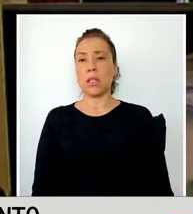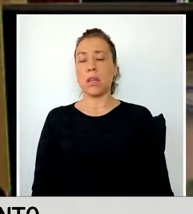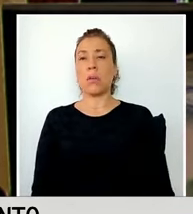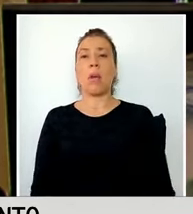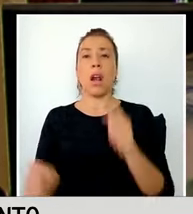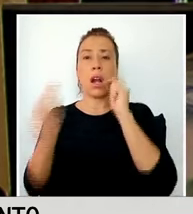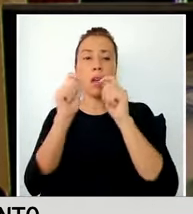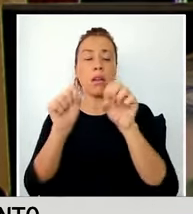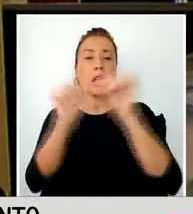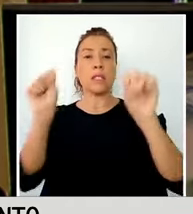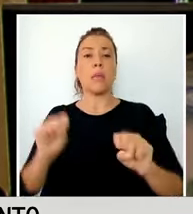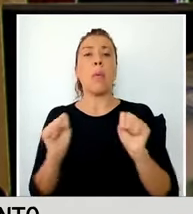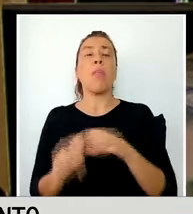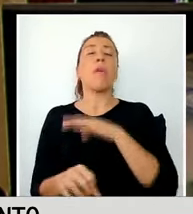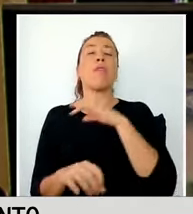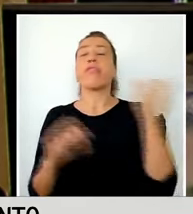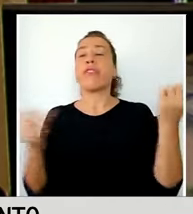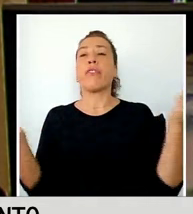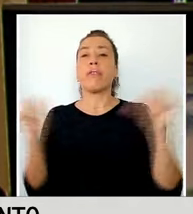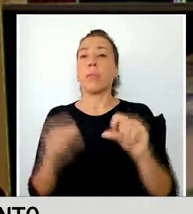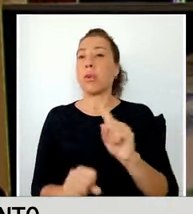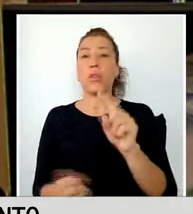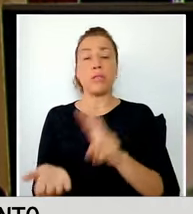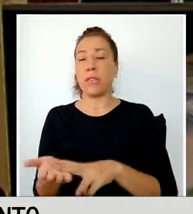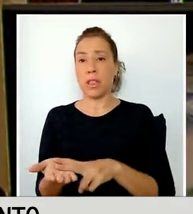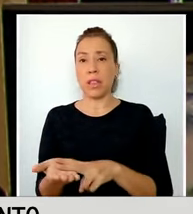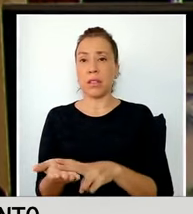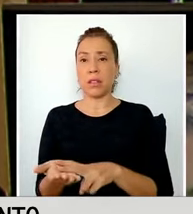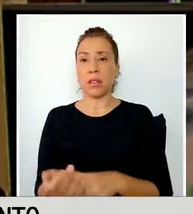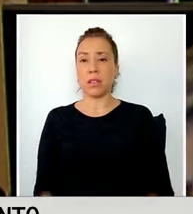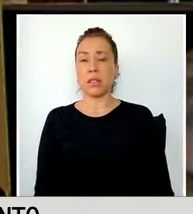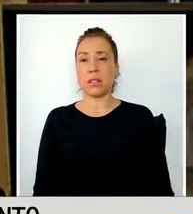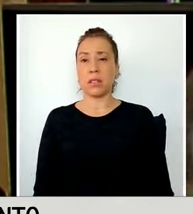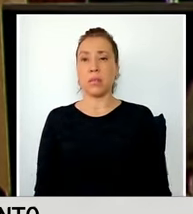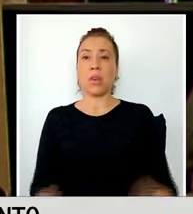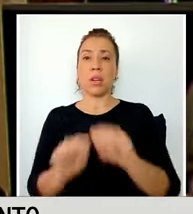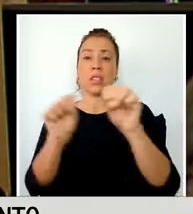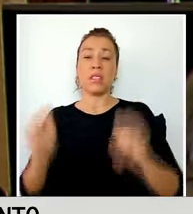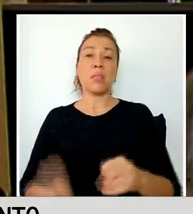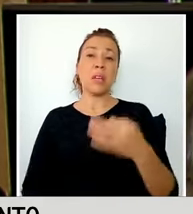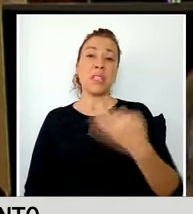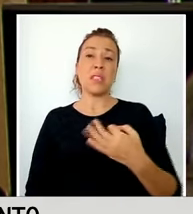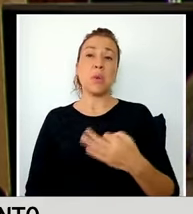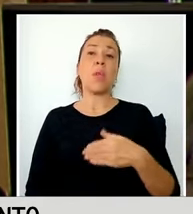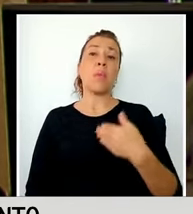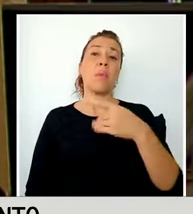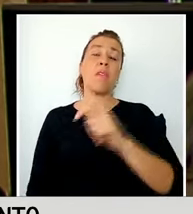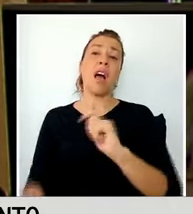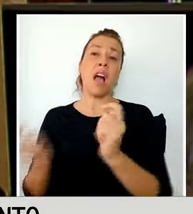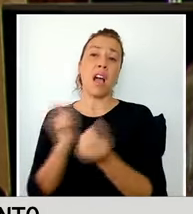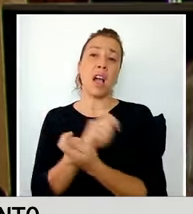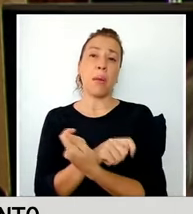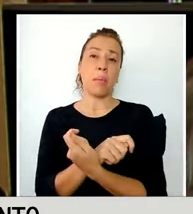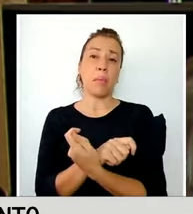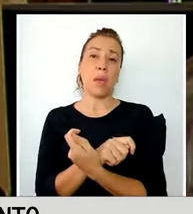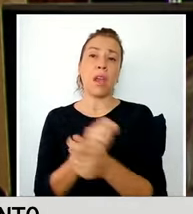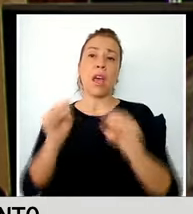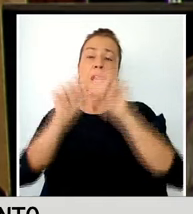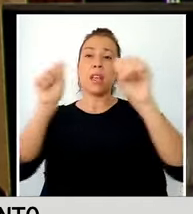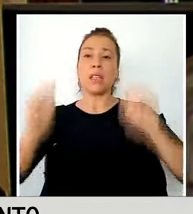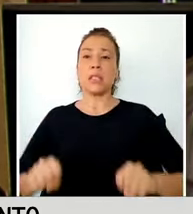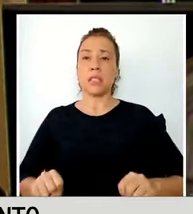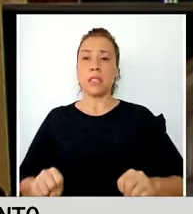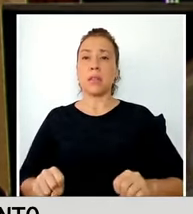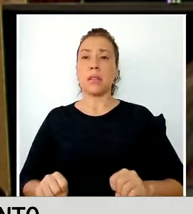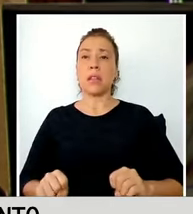va a colapsar porque eso no es así Eso no es así porque el sistema de aseguramiento va a cambiar probablemente a un sistema de segundo piso